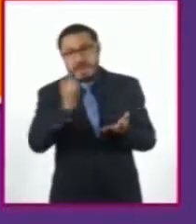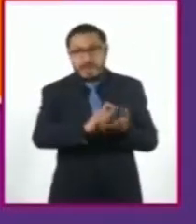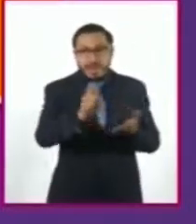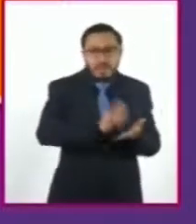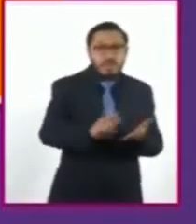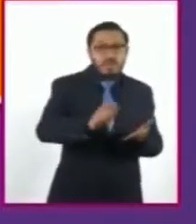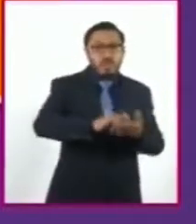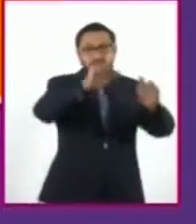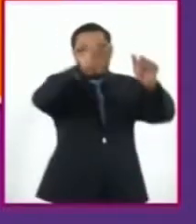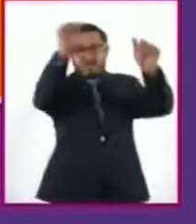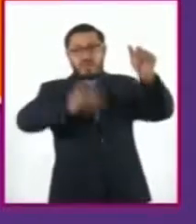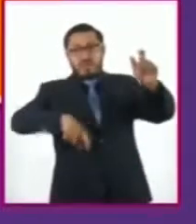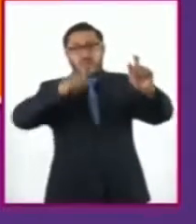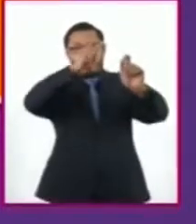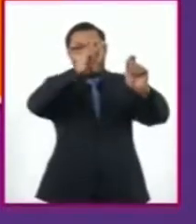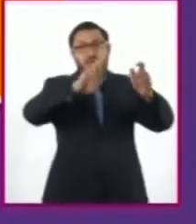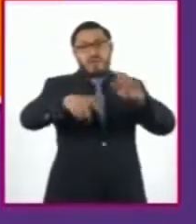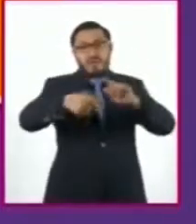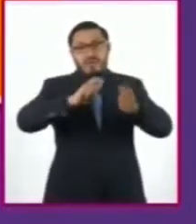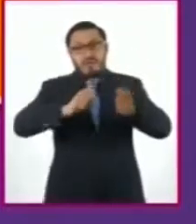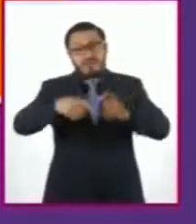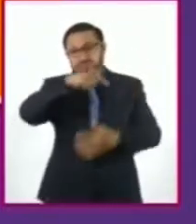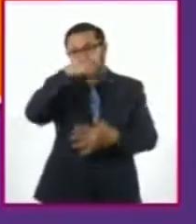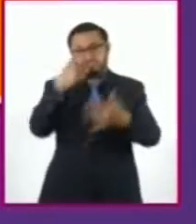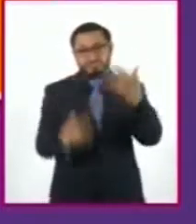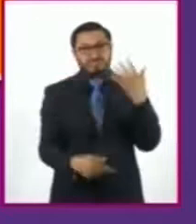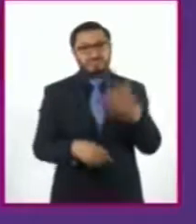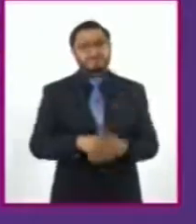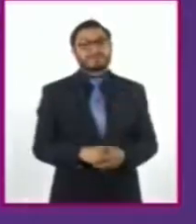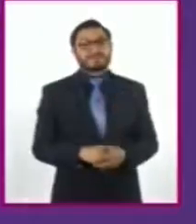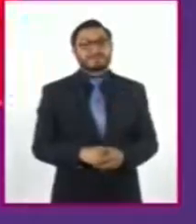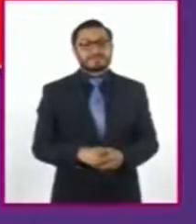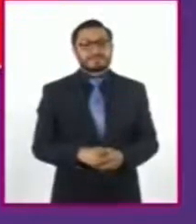plásticas, entre otras alternativas.